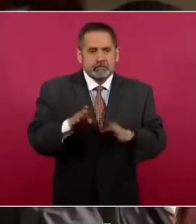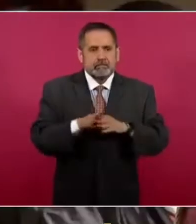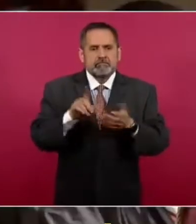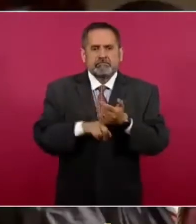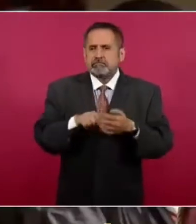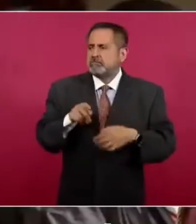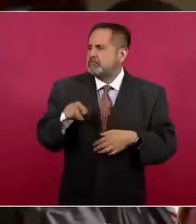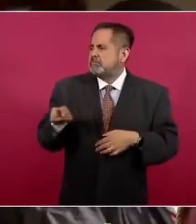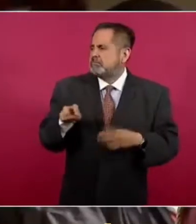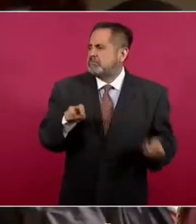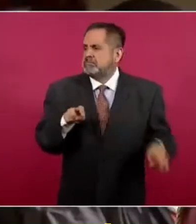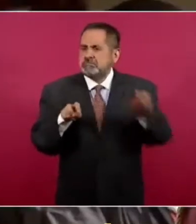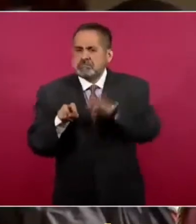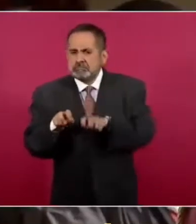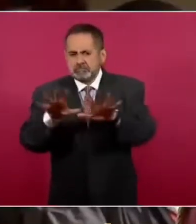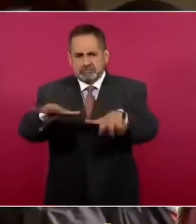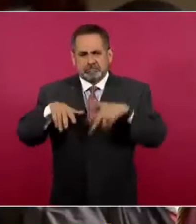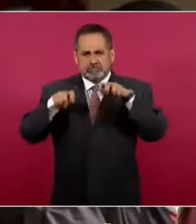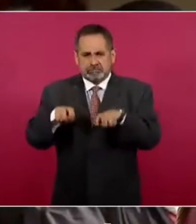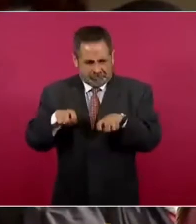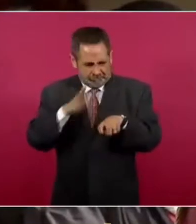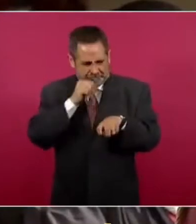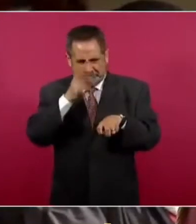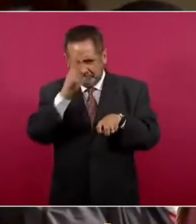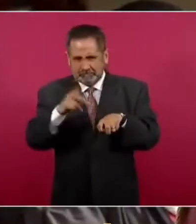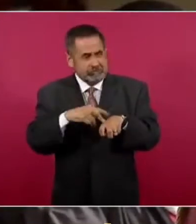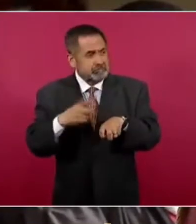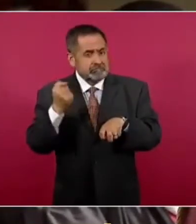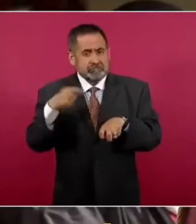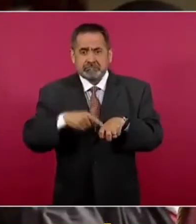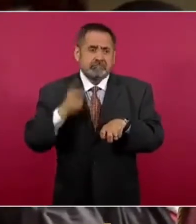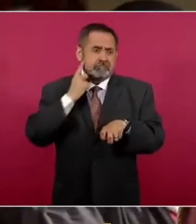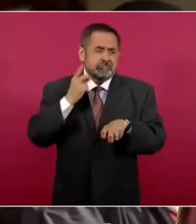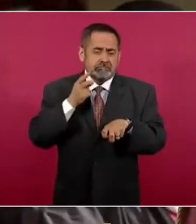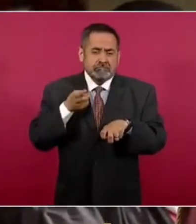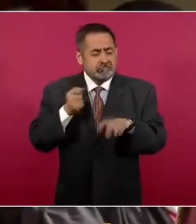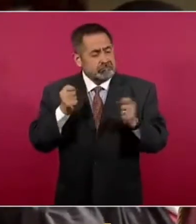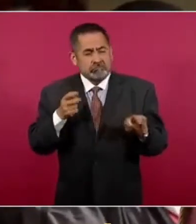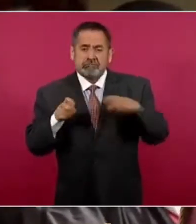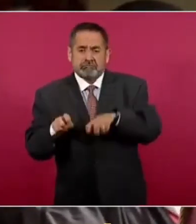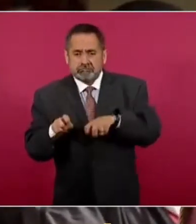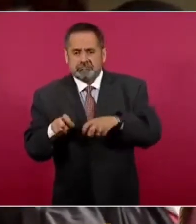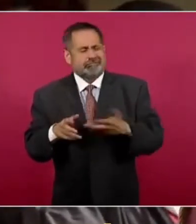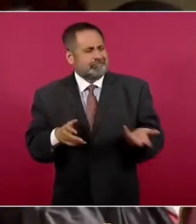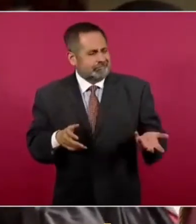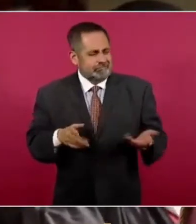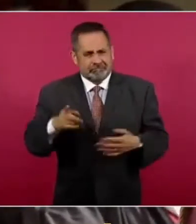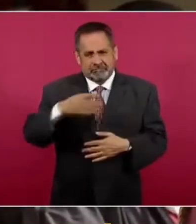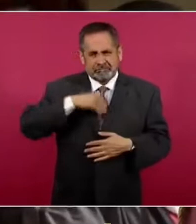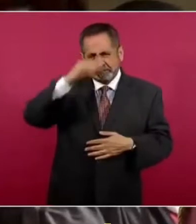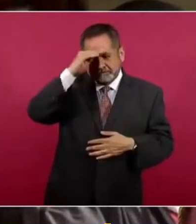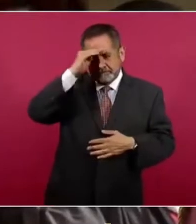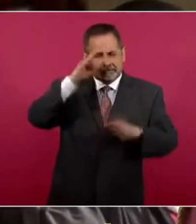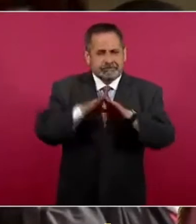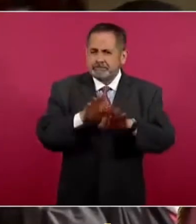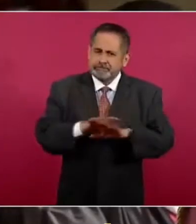a ocupar curules que corresponden a legisladores. La pregunta, presidente, es si considera usted